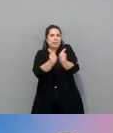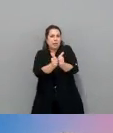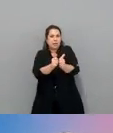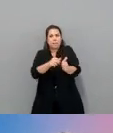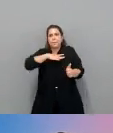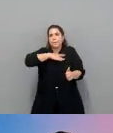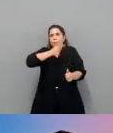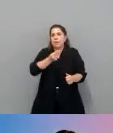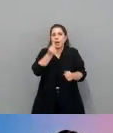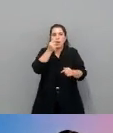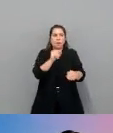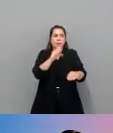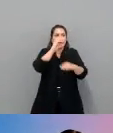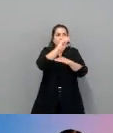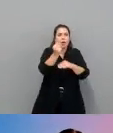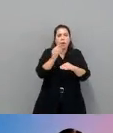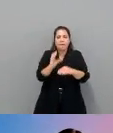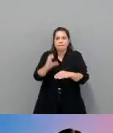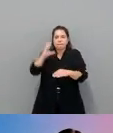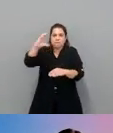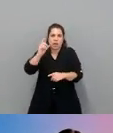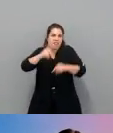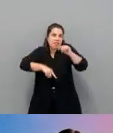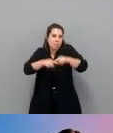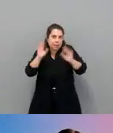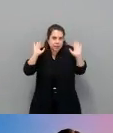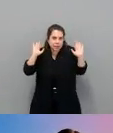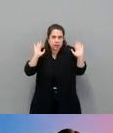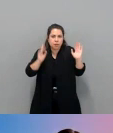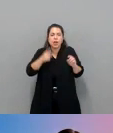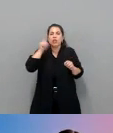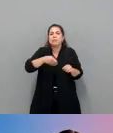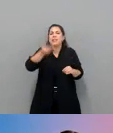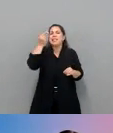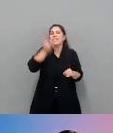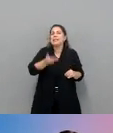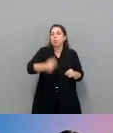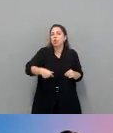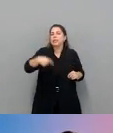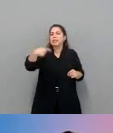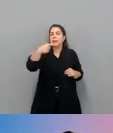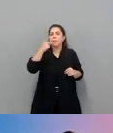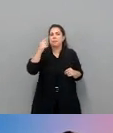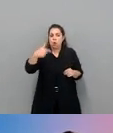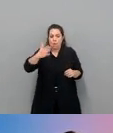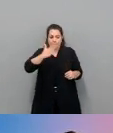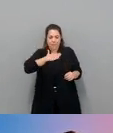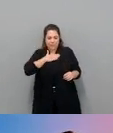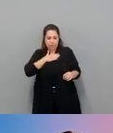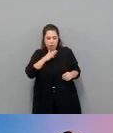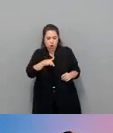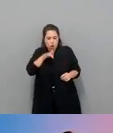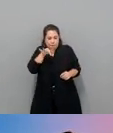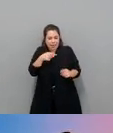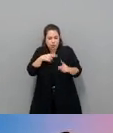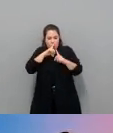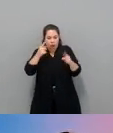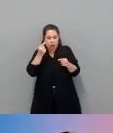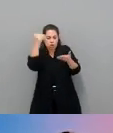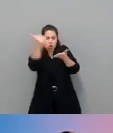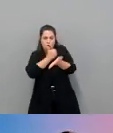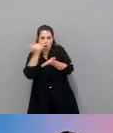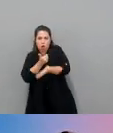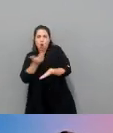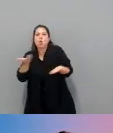prestación económica u otra, ¿no? Pero también van a tener en cuenta mis ingresos y mi patrimonio como persona dependiente. Entonces ahí va a haber